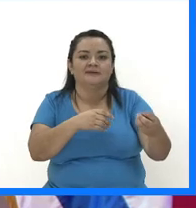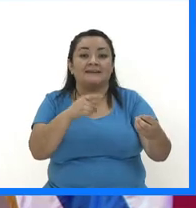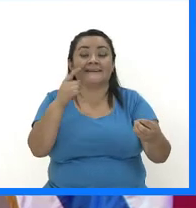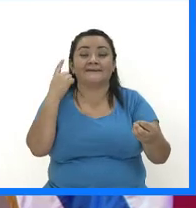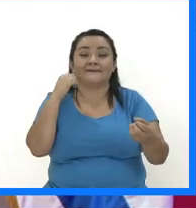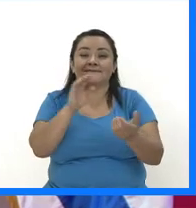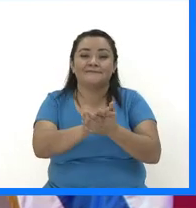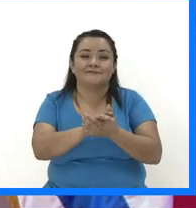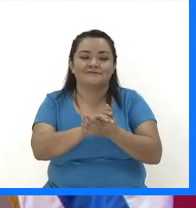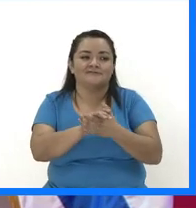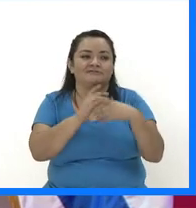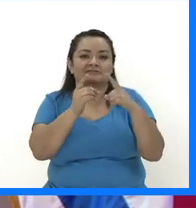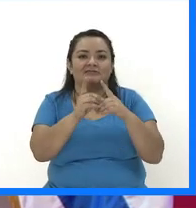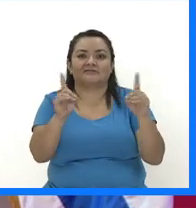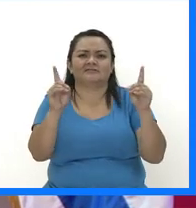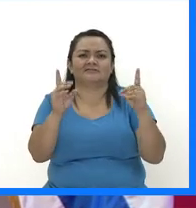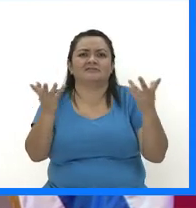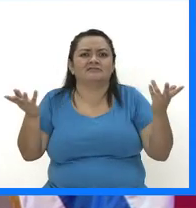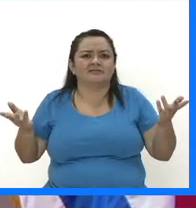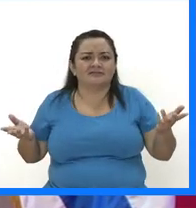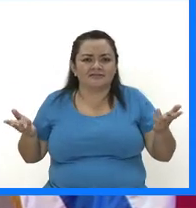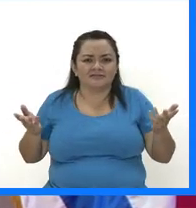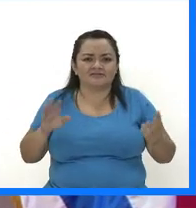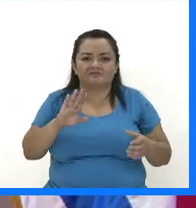esposos y no tienen a su mujer quesos